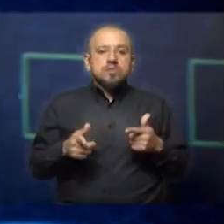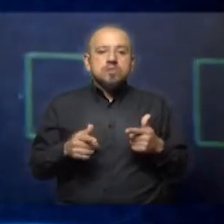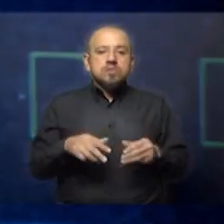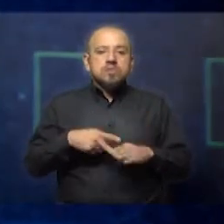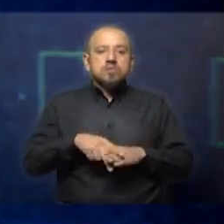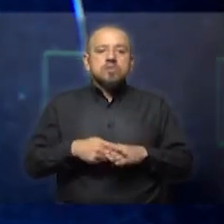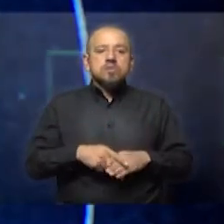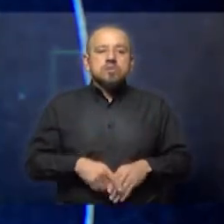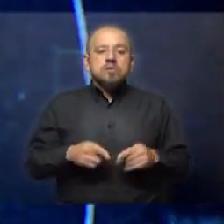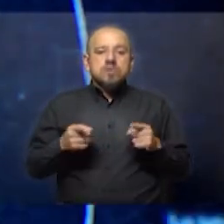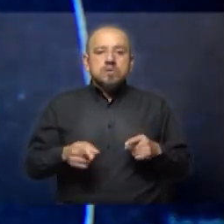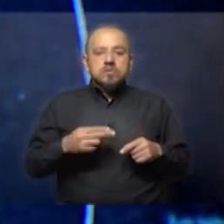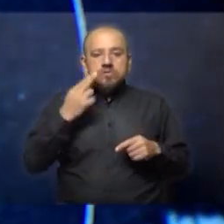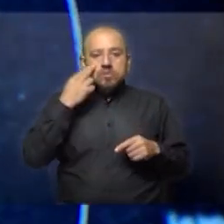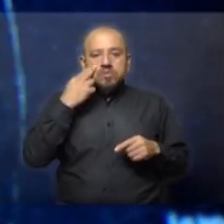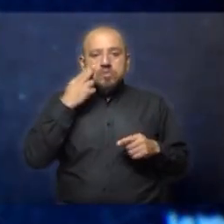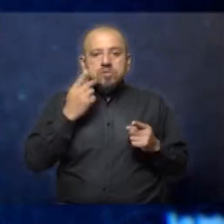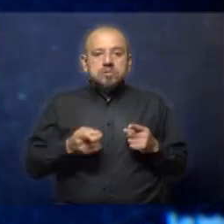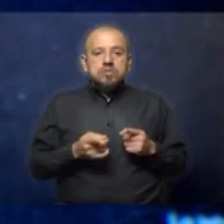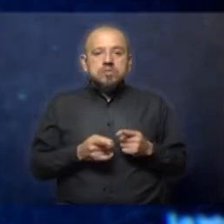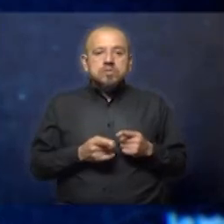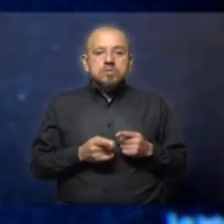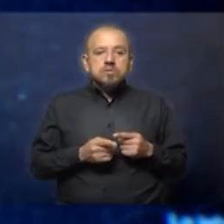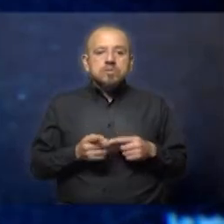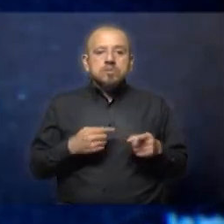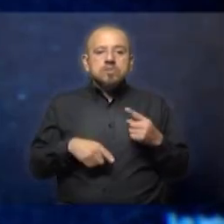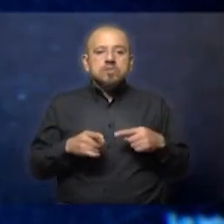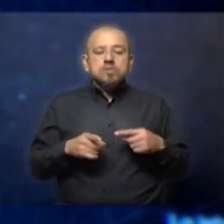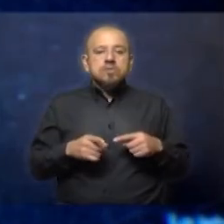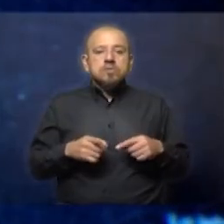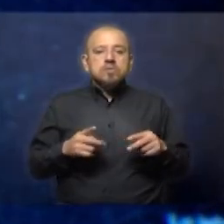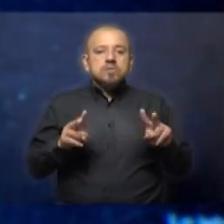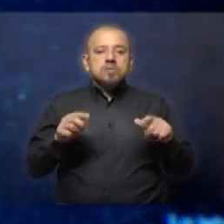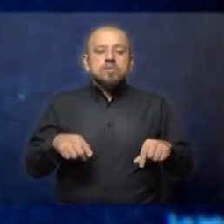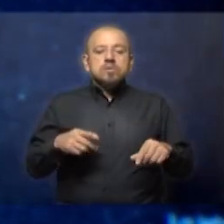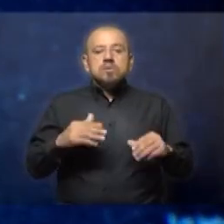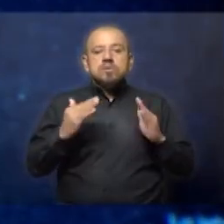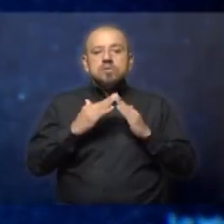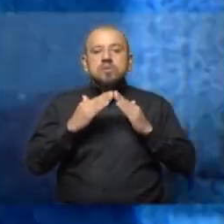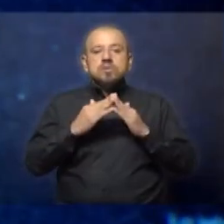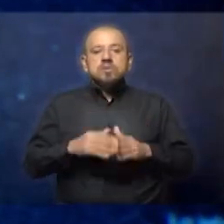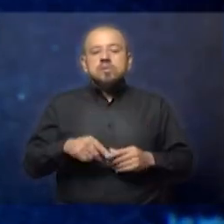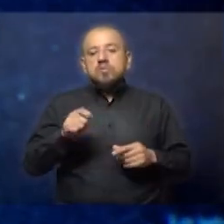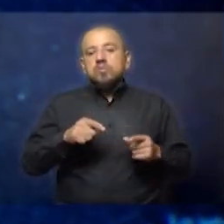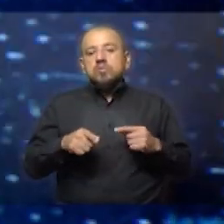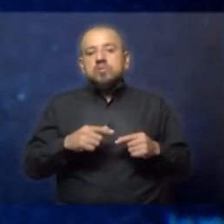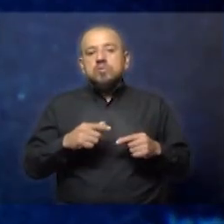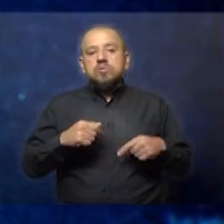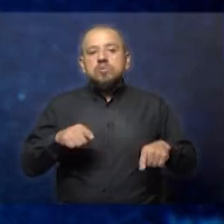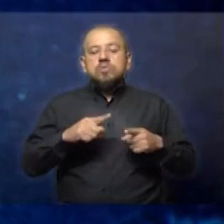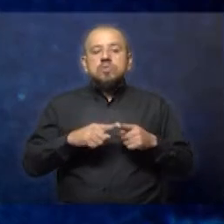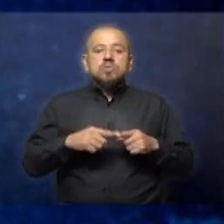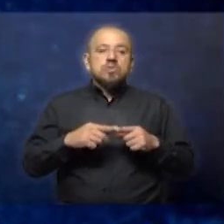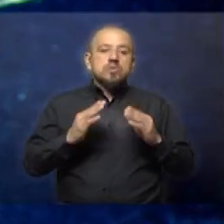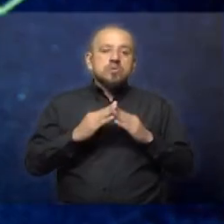herramientas en ese momento para problematizar la distribución de las tareas domésticas dentro del hogar o esa justicia distributiva interior al hogar